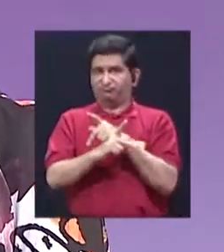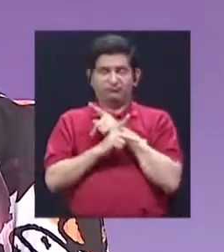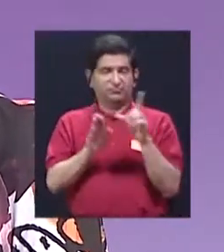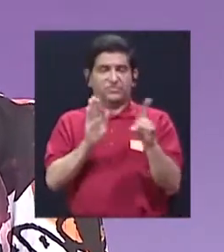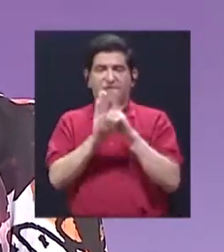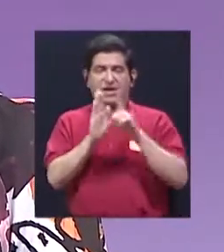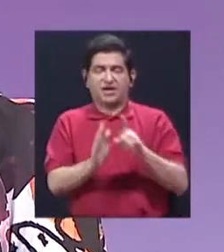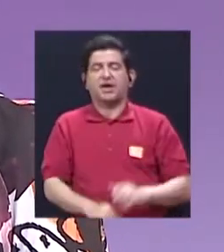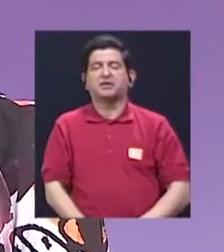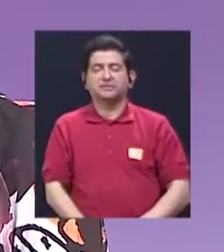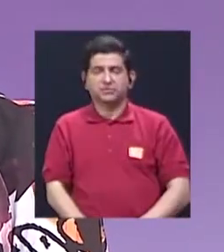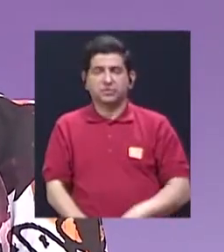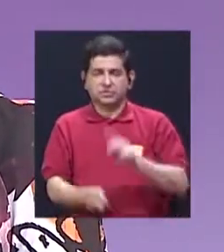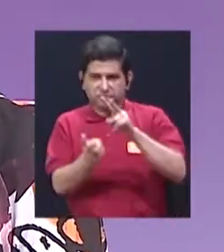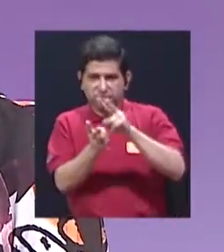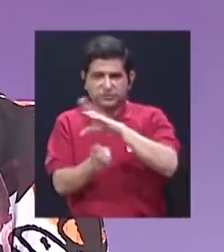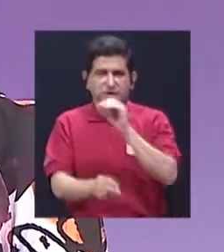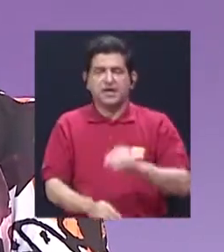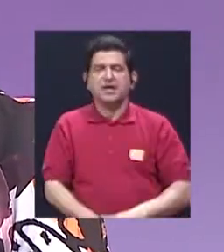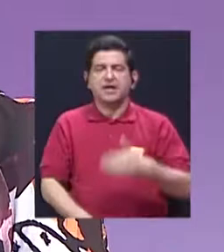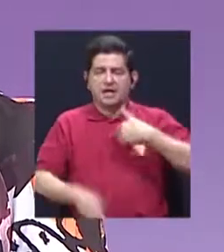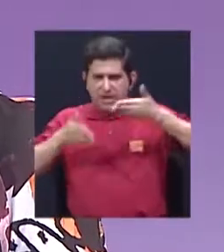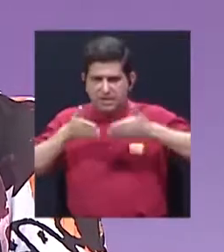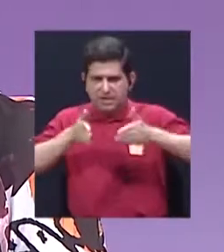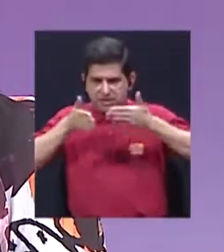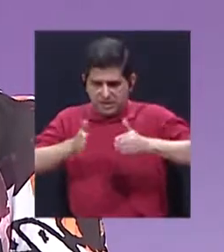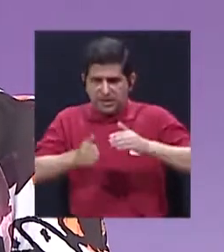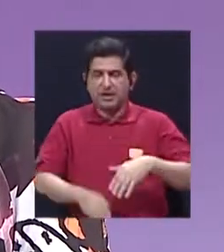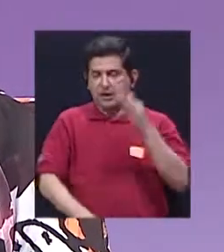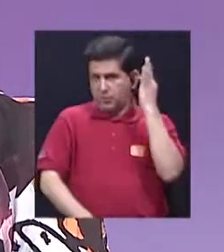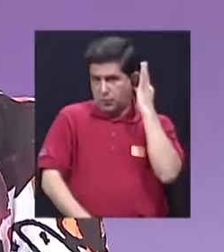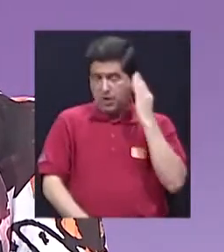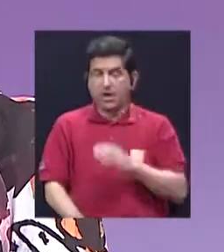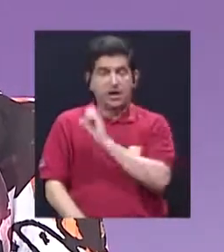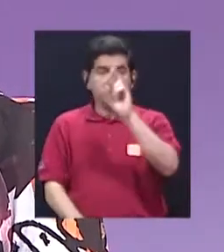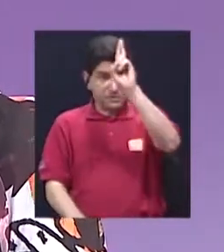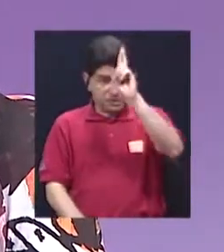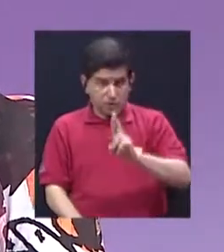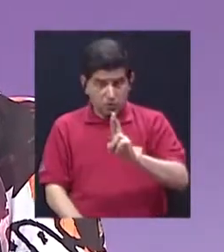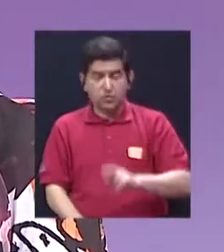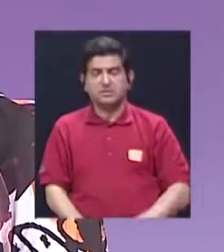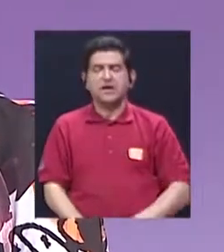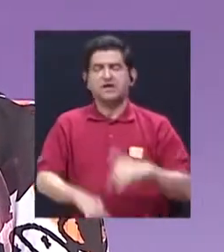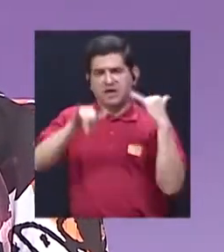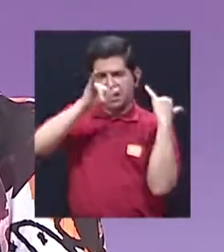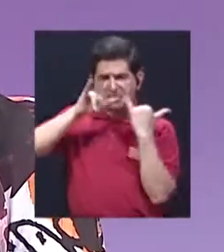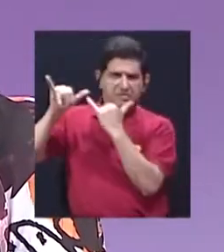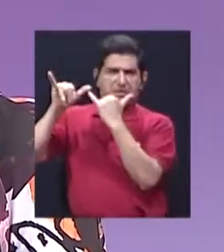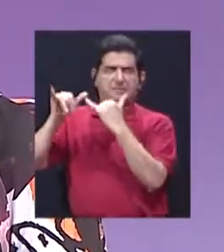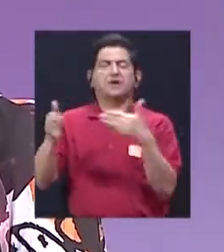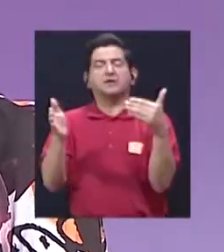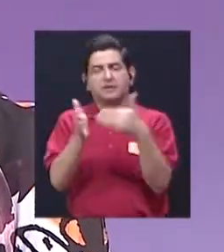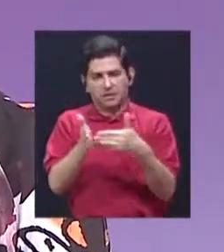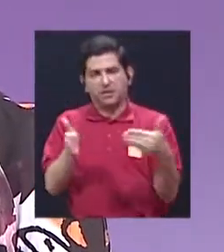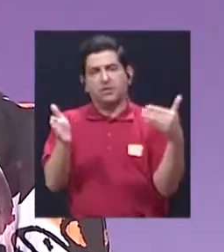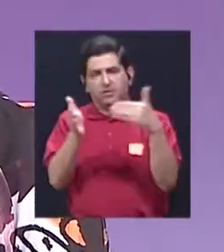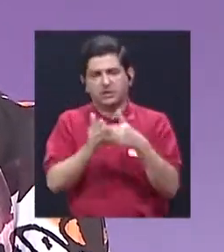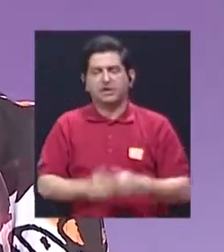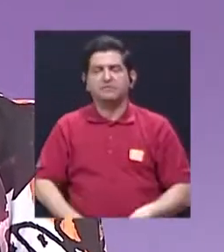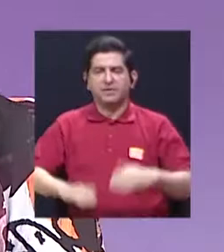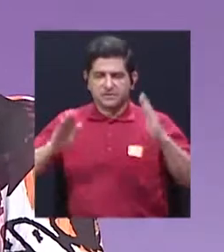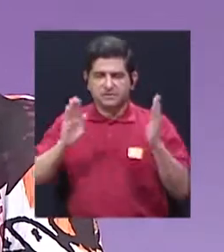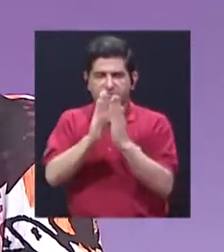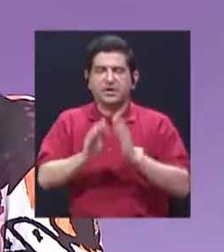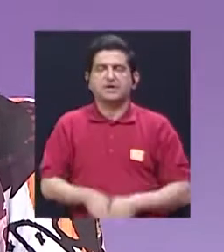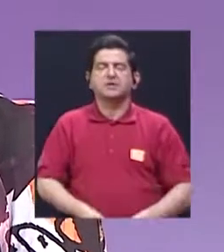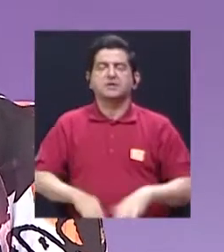los derechos sexuales y reproductivos de las mujeres ha provocado que Costa Rica haya sido demandado, una vez más, ante la Comisión